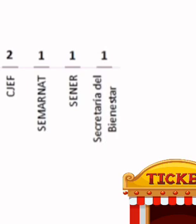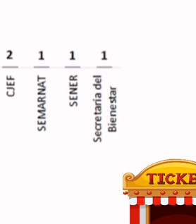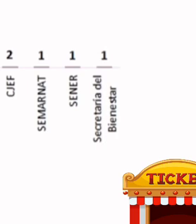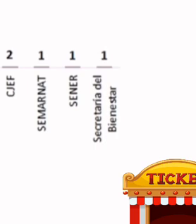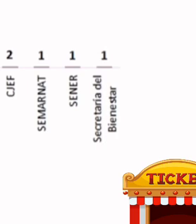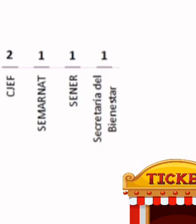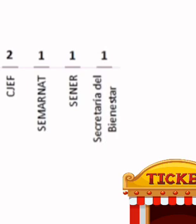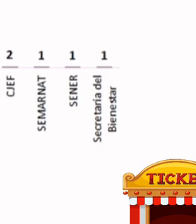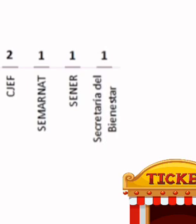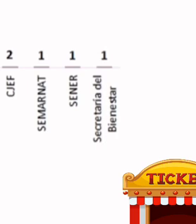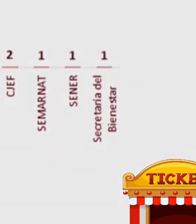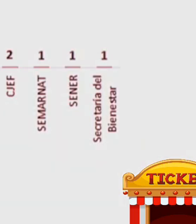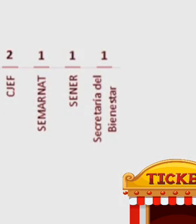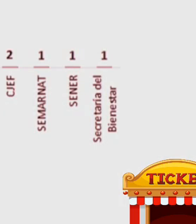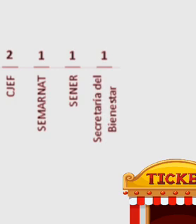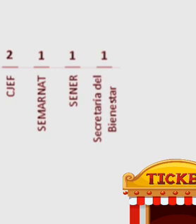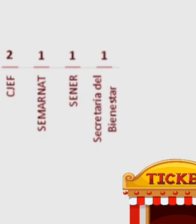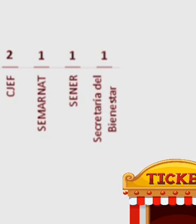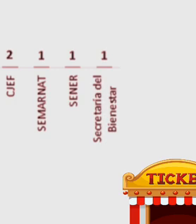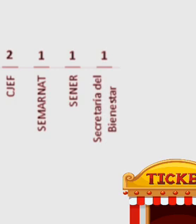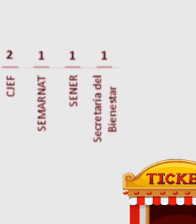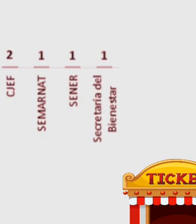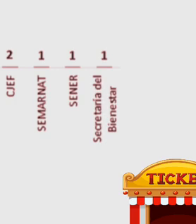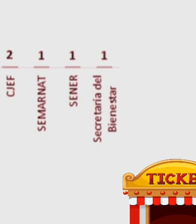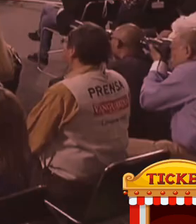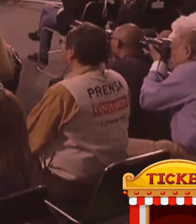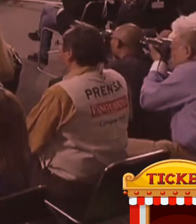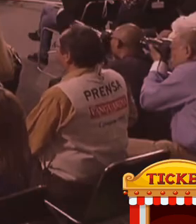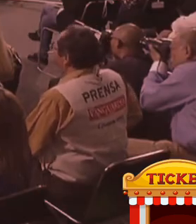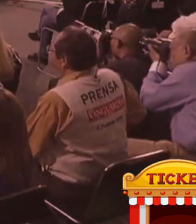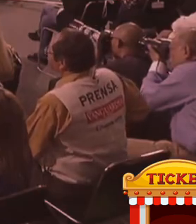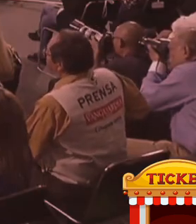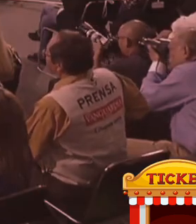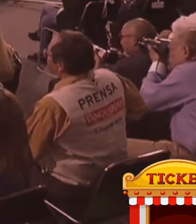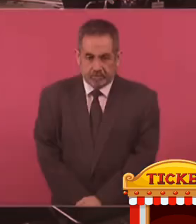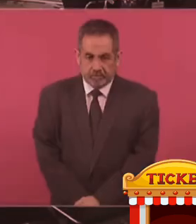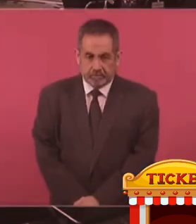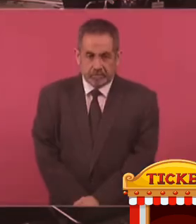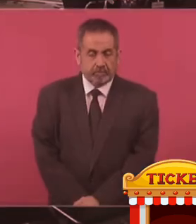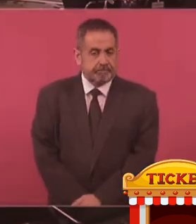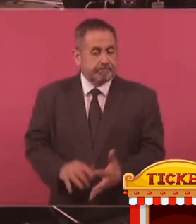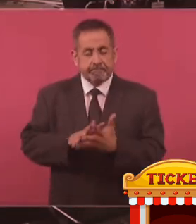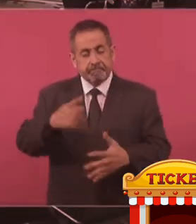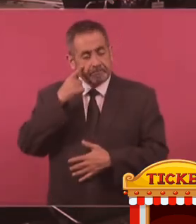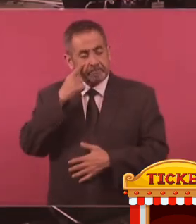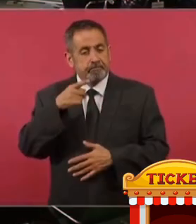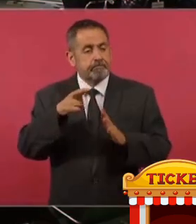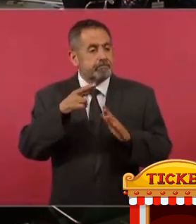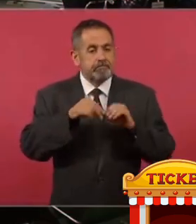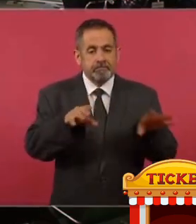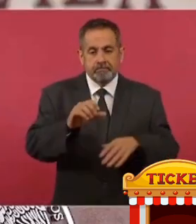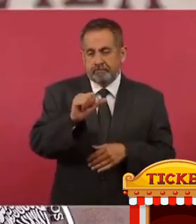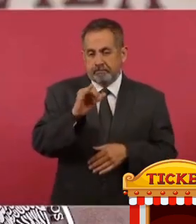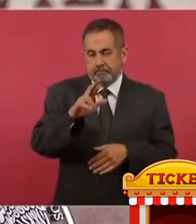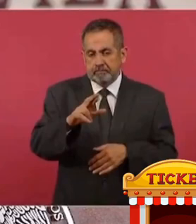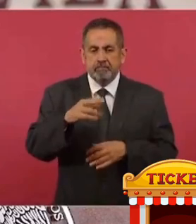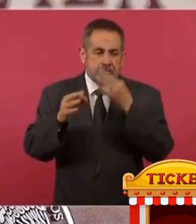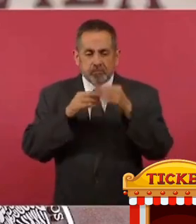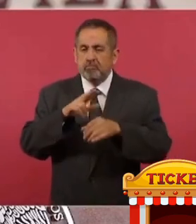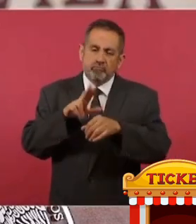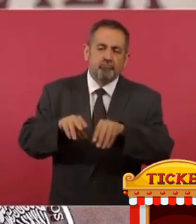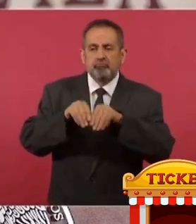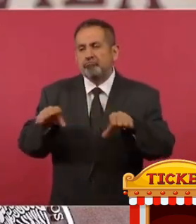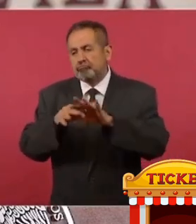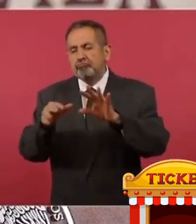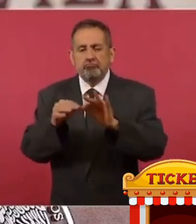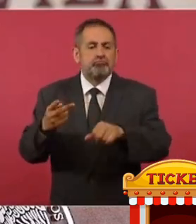dentro de los noticieros de ASIR. Aunque hay que decir que la mayor parte de la cobertura es neutral, digamos informativa, dan la nota de lo